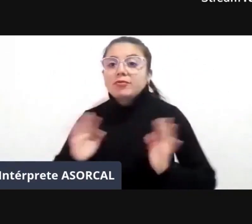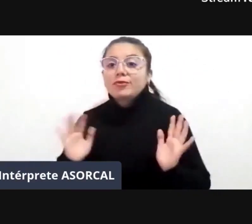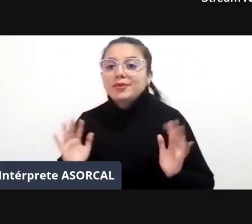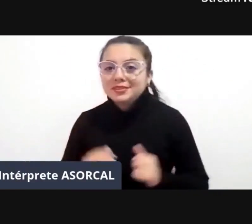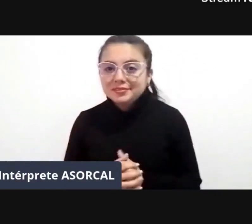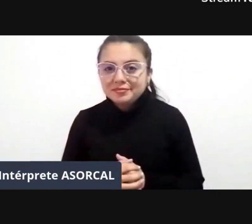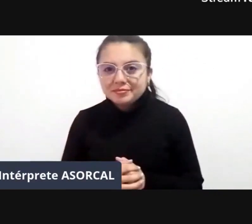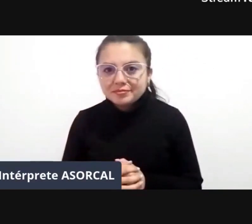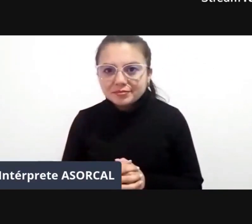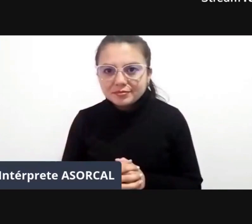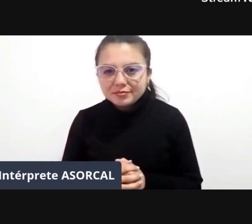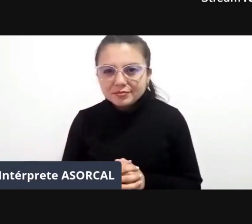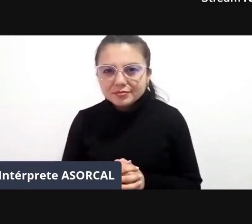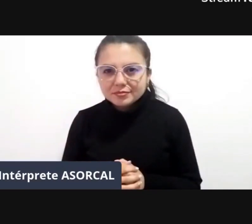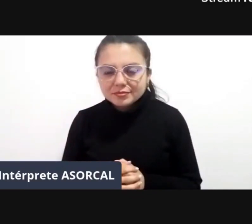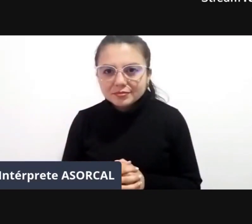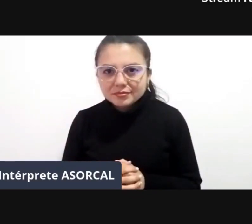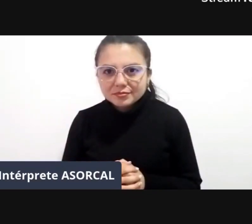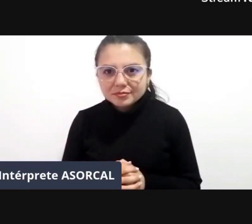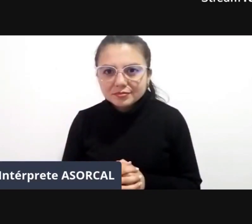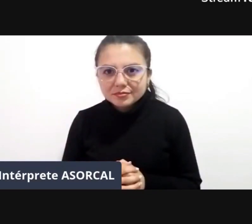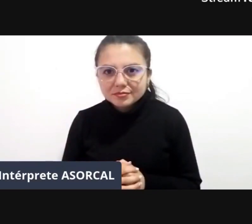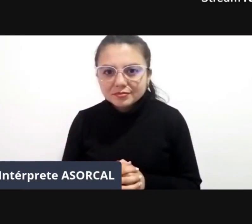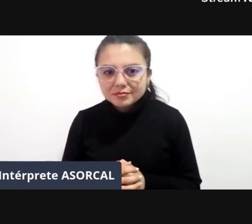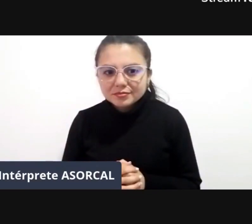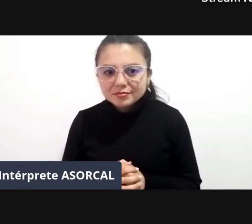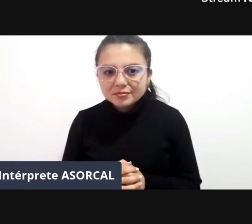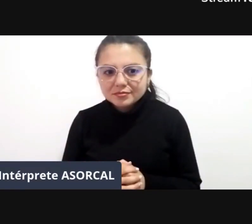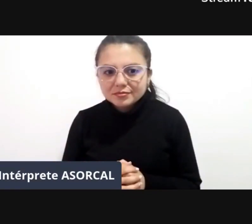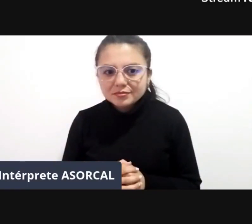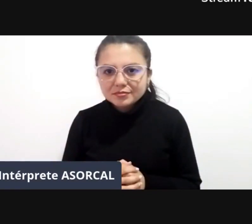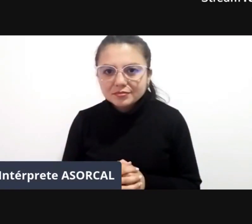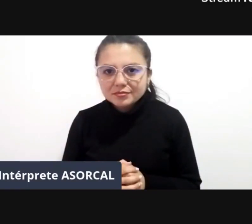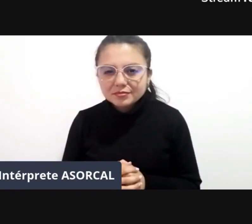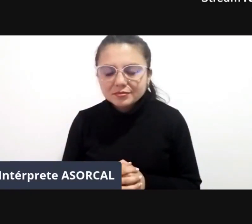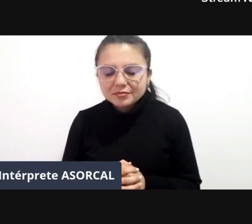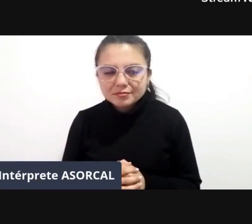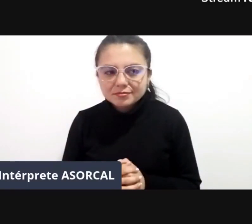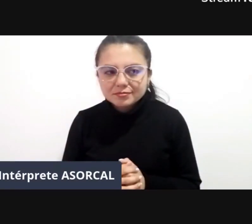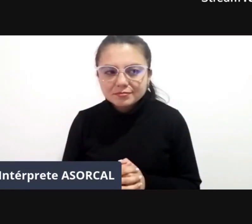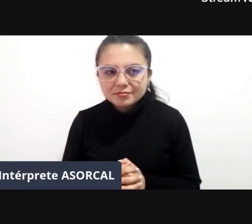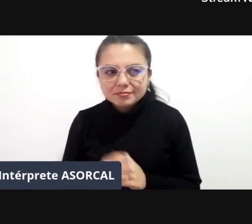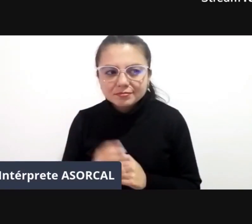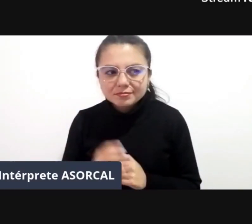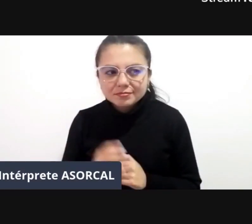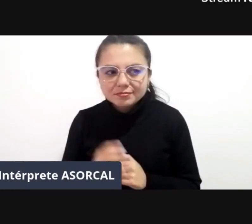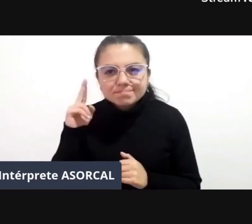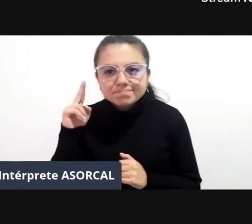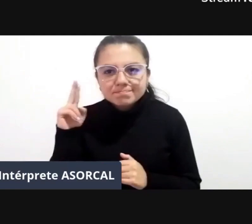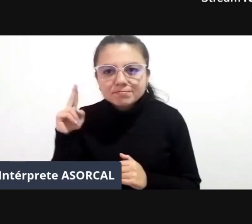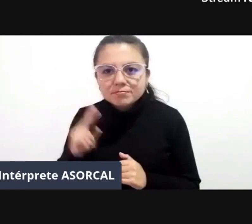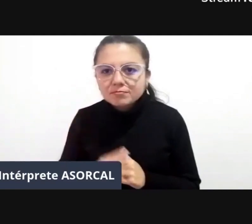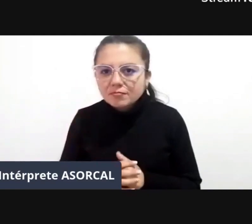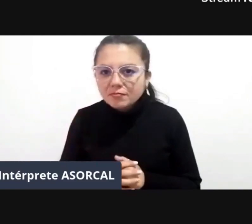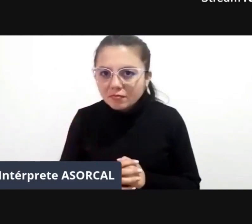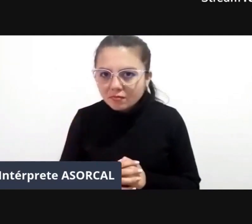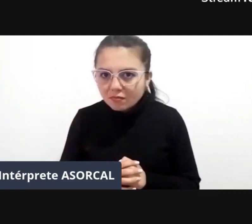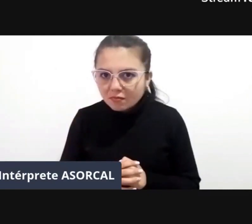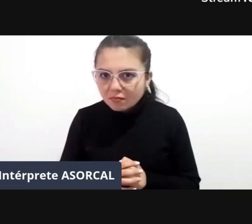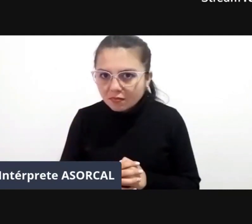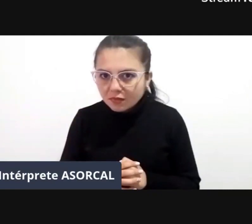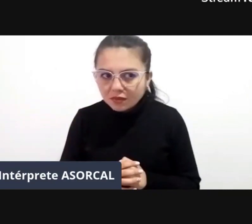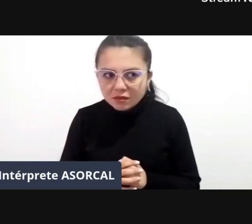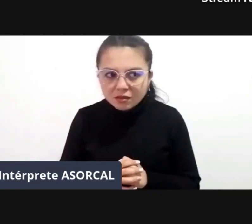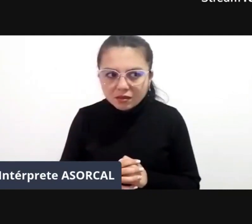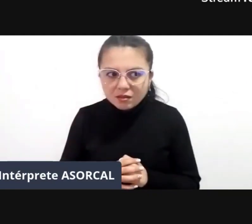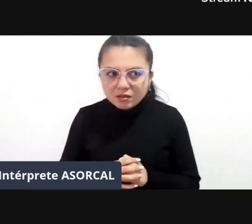relación nada fácil, nada pacífica con los medios de comunicación. Las Fuerzas Armadas, la reserva moral de la